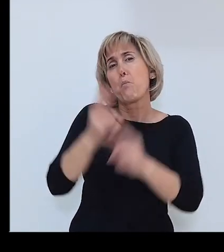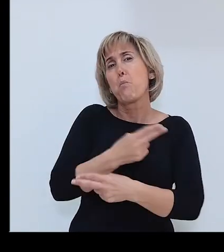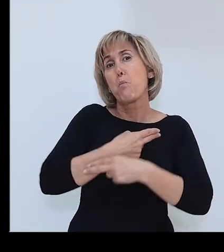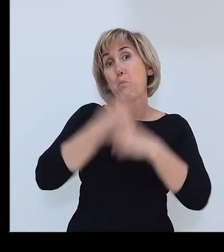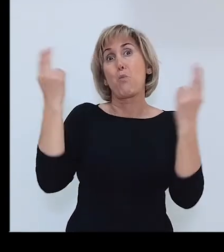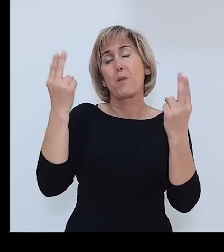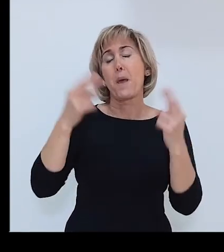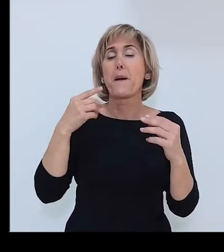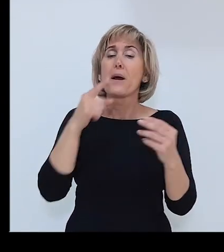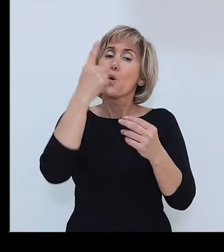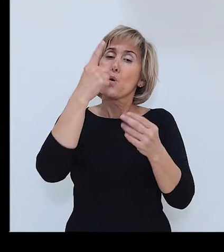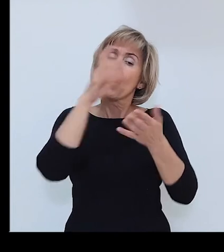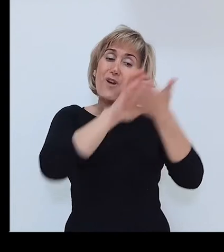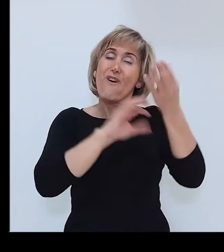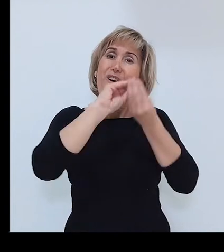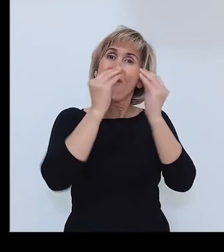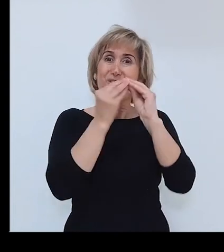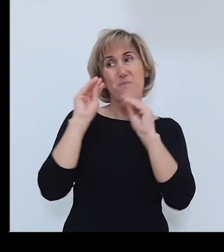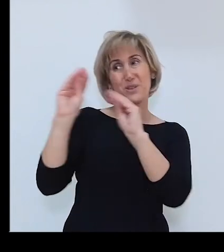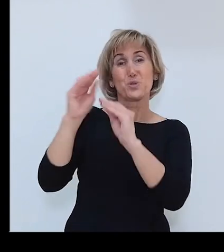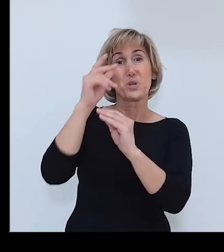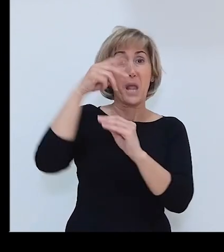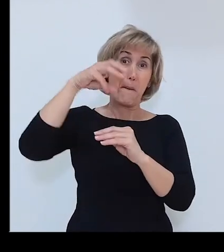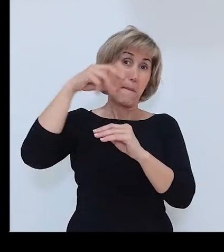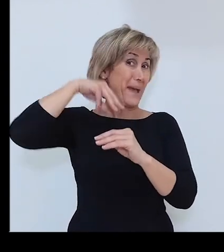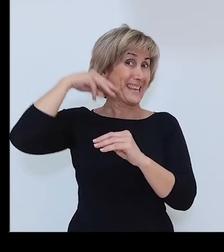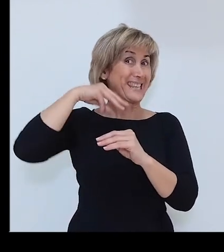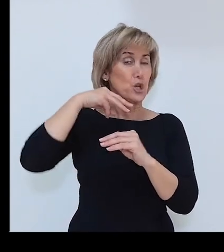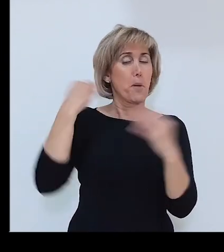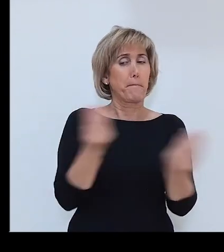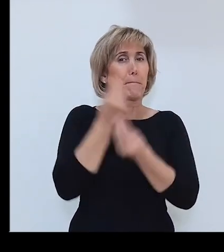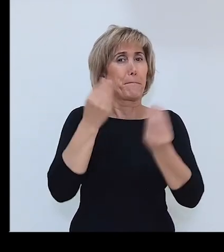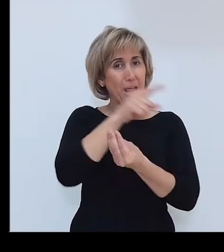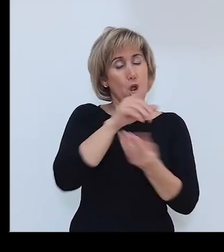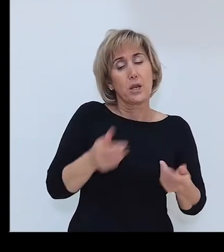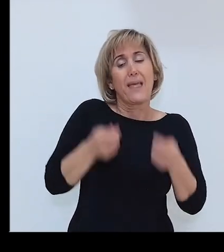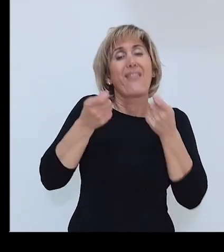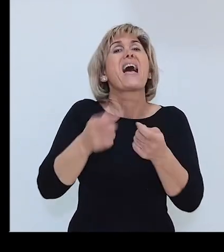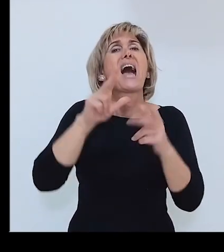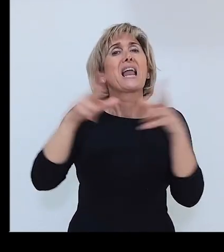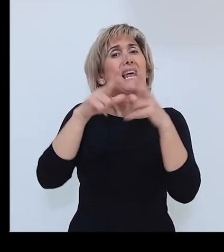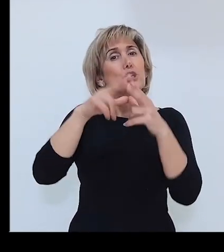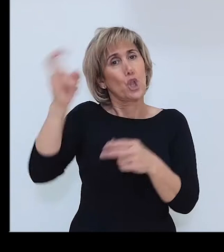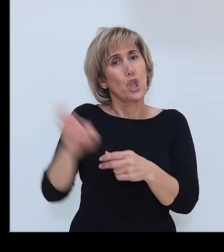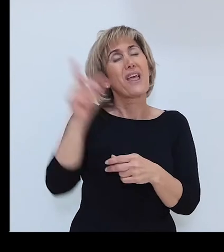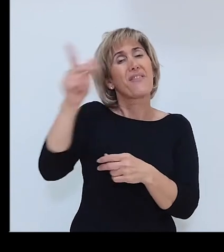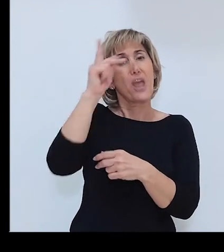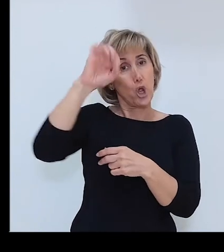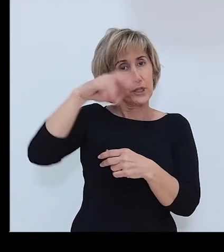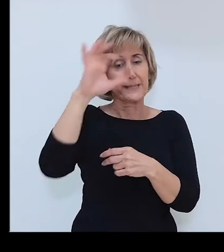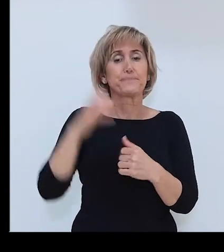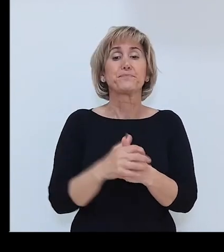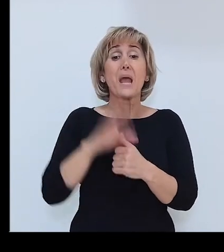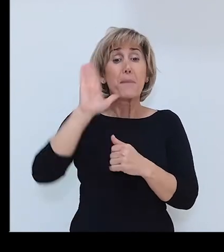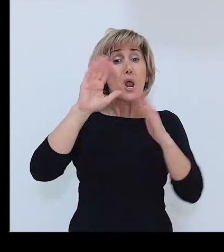versión mejoradísima de Martineau. Esa es la gran aportación de Martineau a la sociología de Comte. Pero